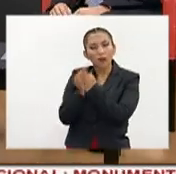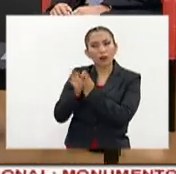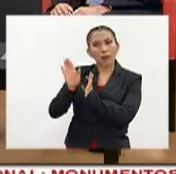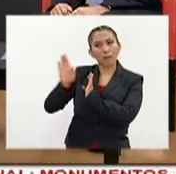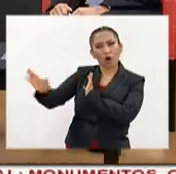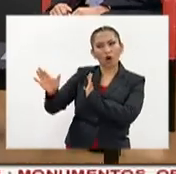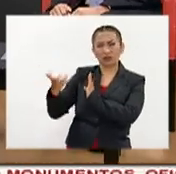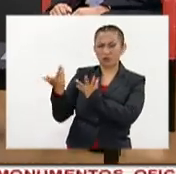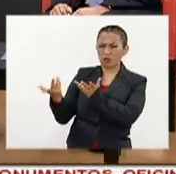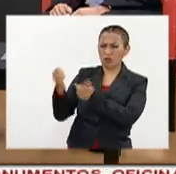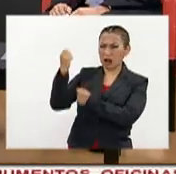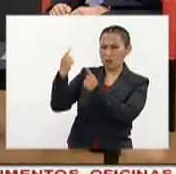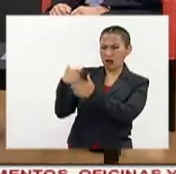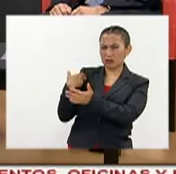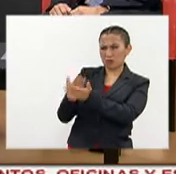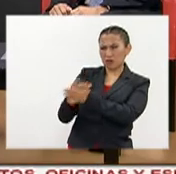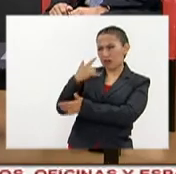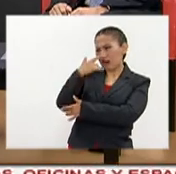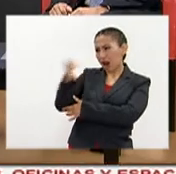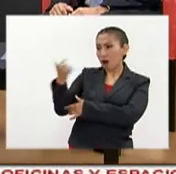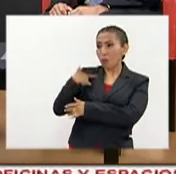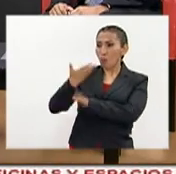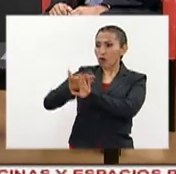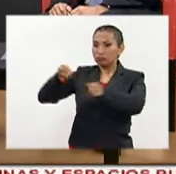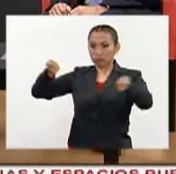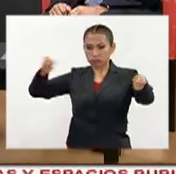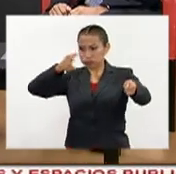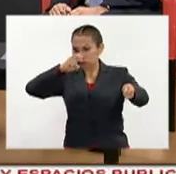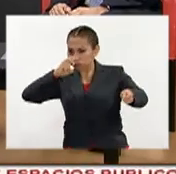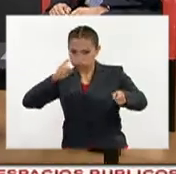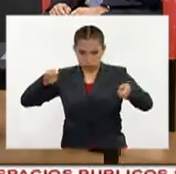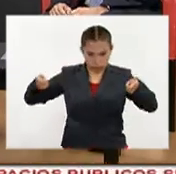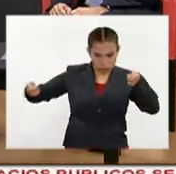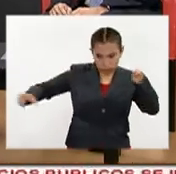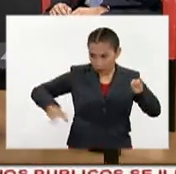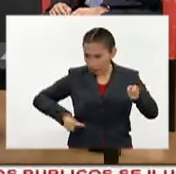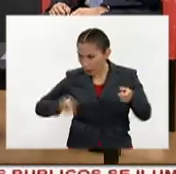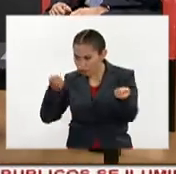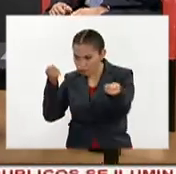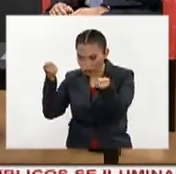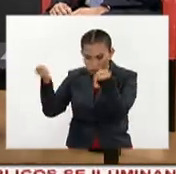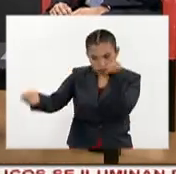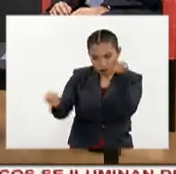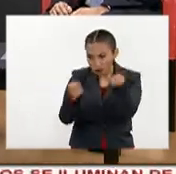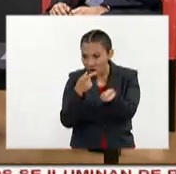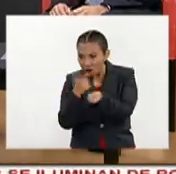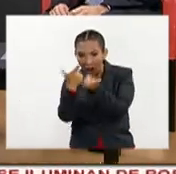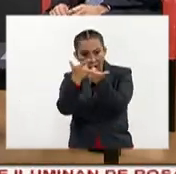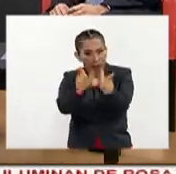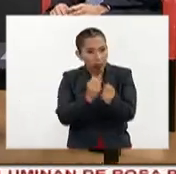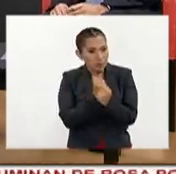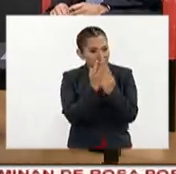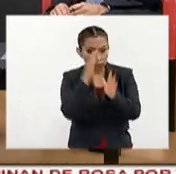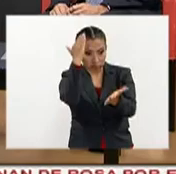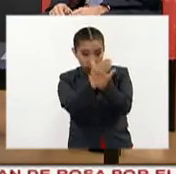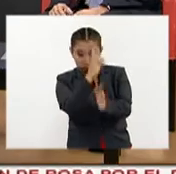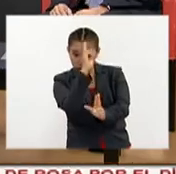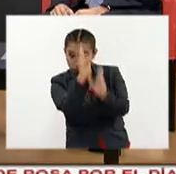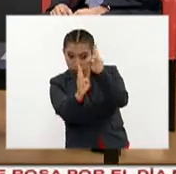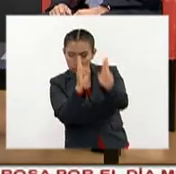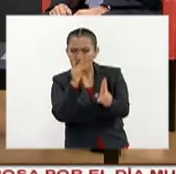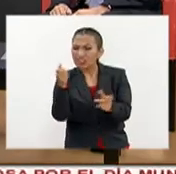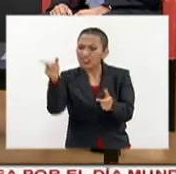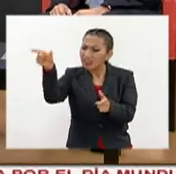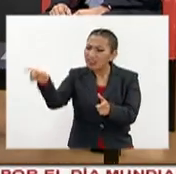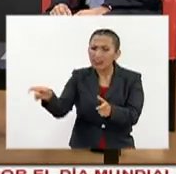muy criticables, por ejemplo, de mucho control, ¿no?, gubernamental, de poca libertad de expresión. ¿Cómo